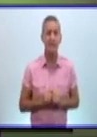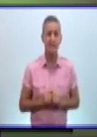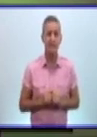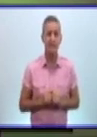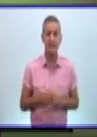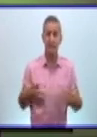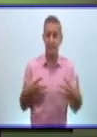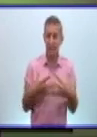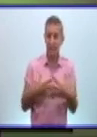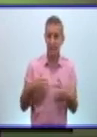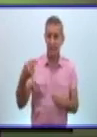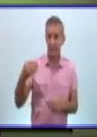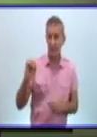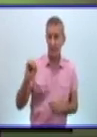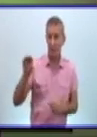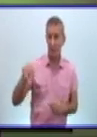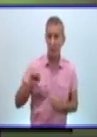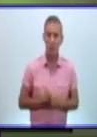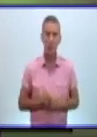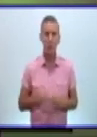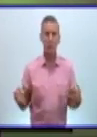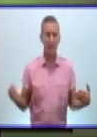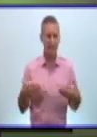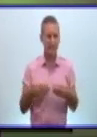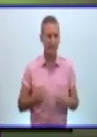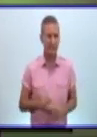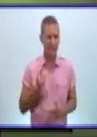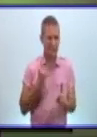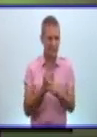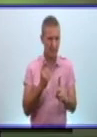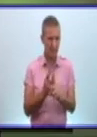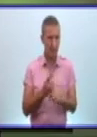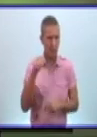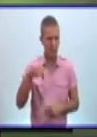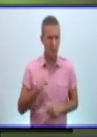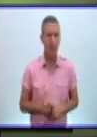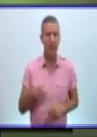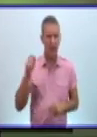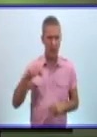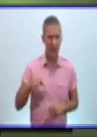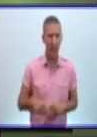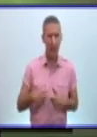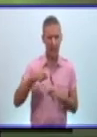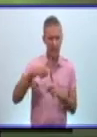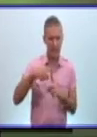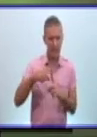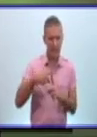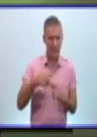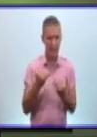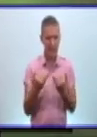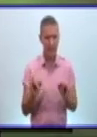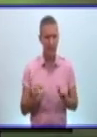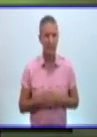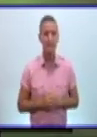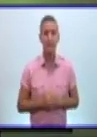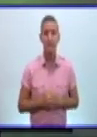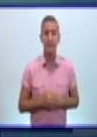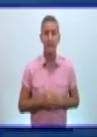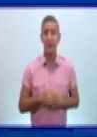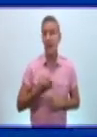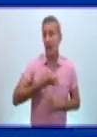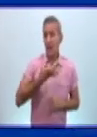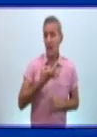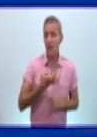nuestro encuentro de hoy, quiero proponerles que ustedes realicen la siguiente actividad independiente. Y me refiero a